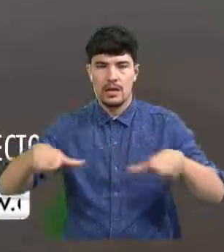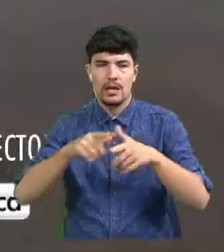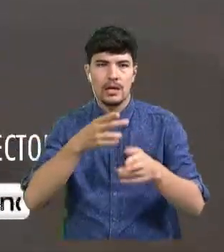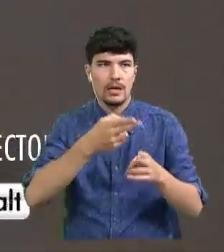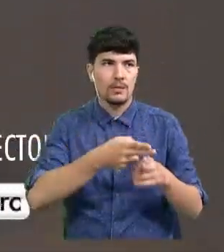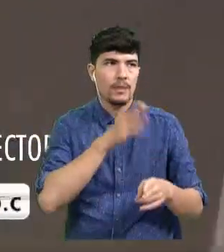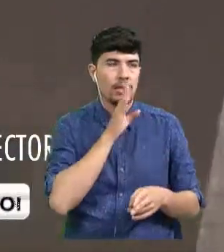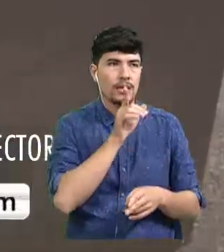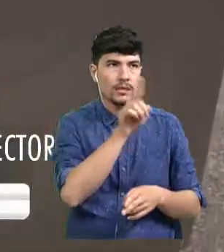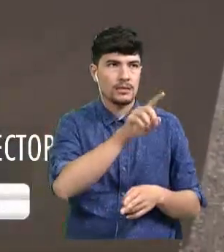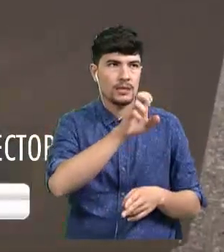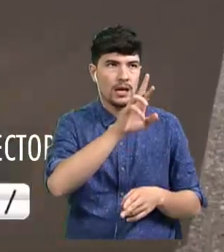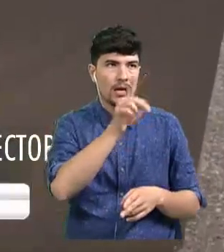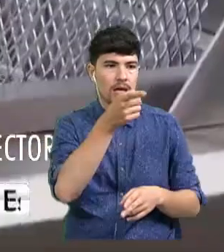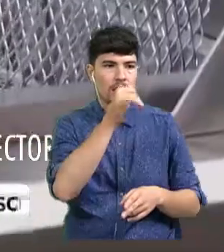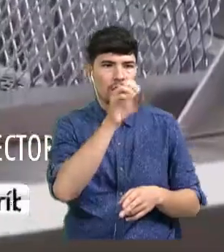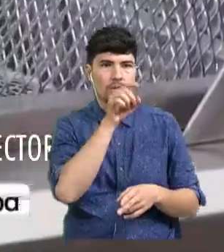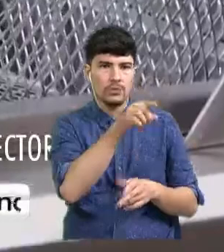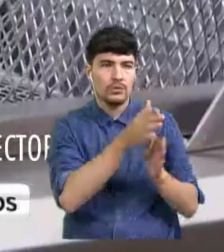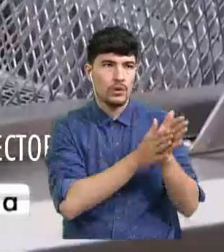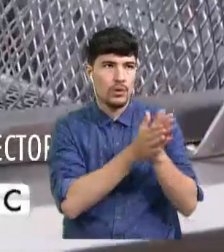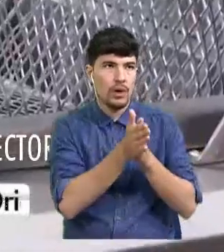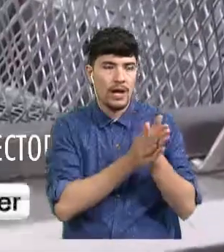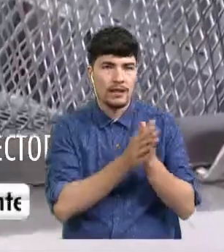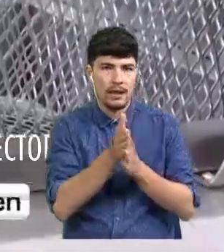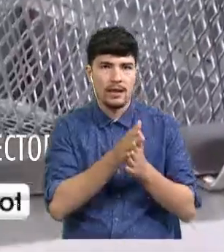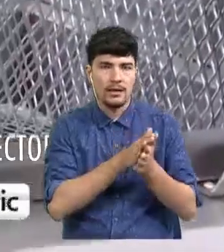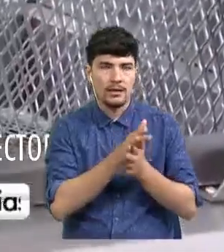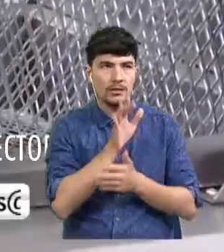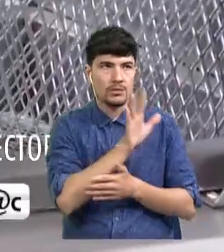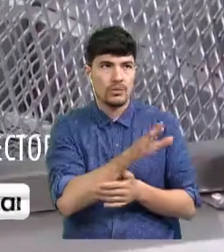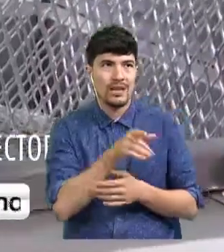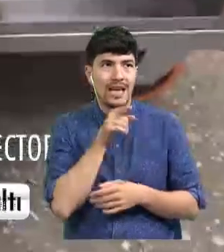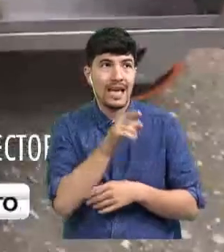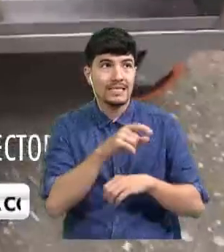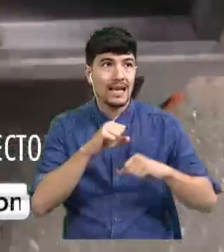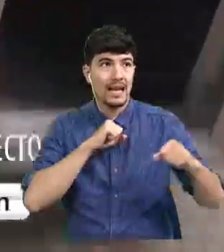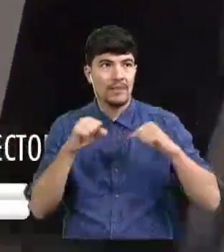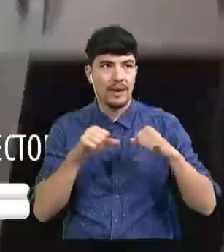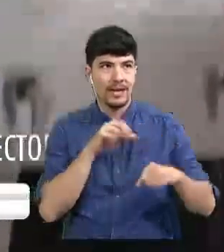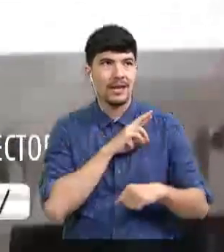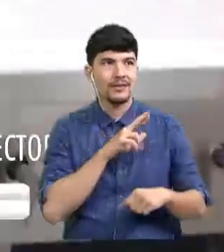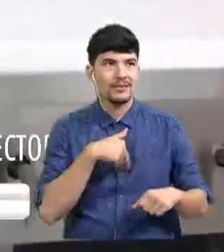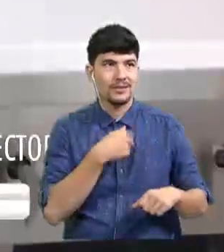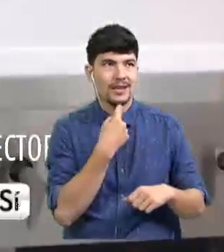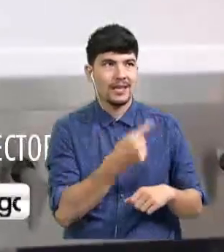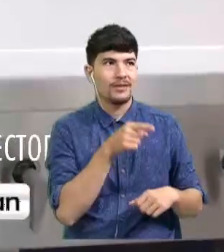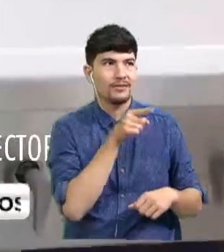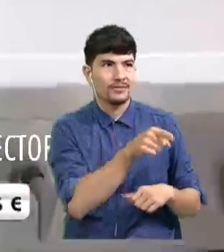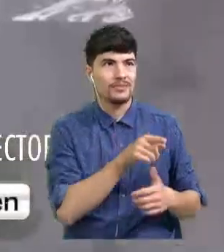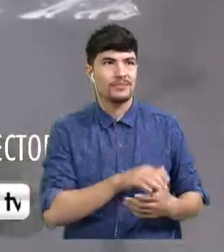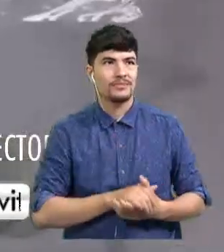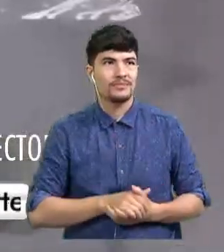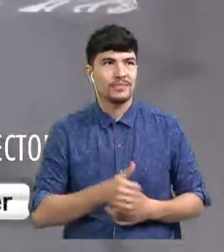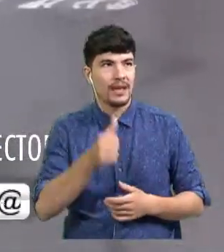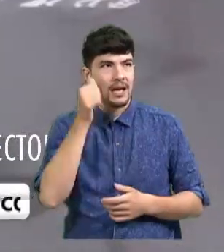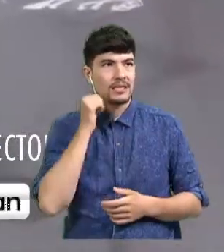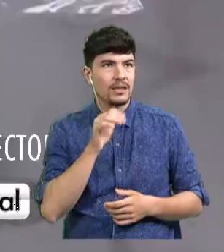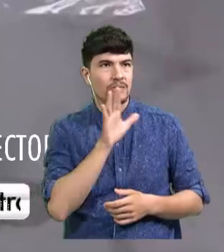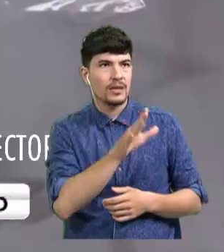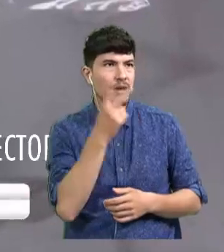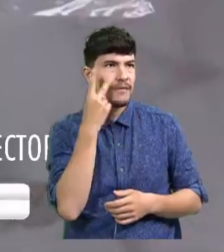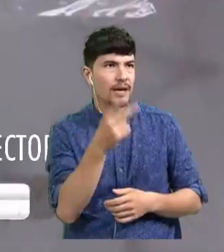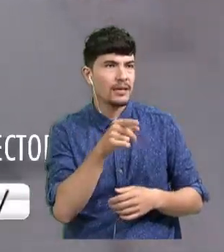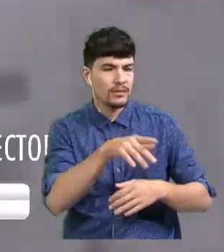Sergio de Chocolate, reina del municipio. Mire, esa es la máquina que le estábamos hablando, que estábamos entregando el día de ayer. Ustedes ven una